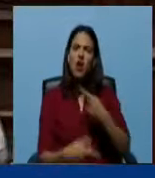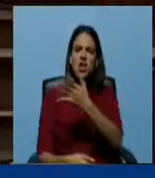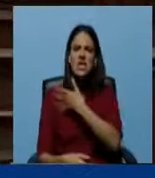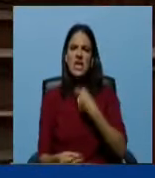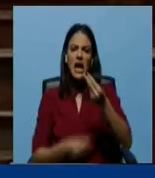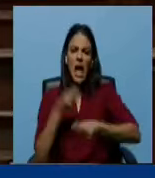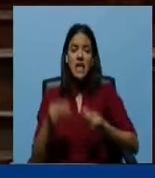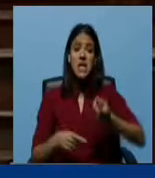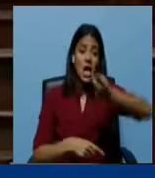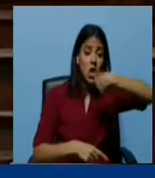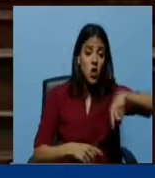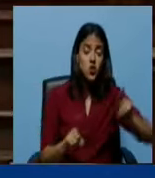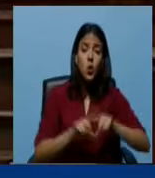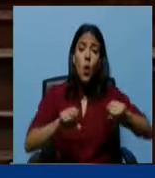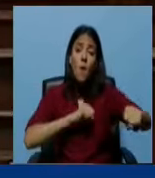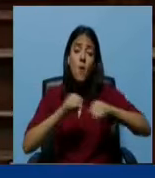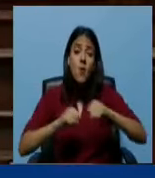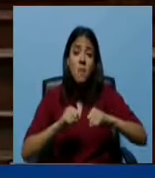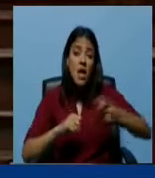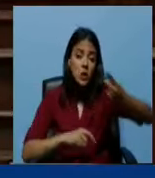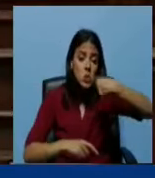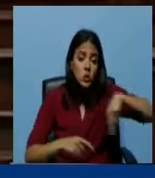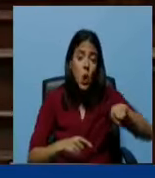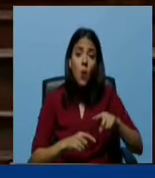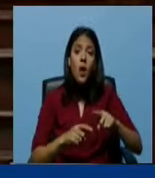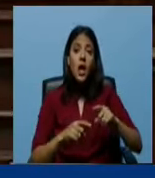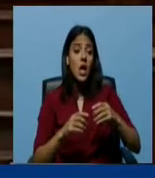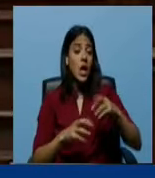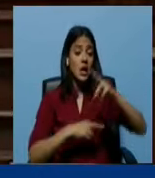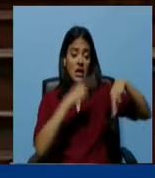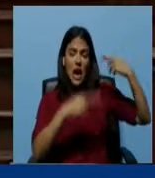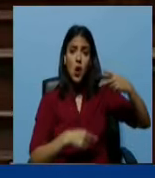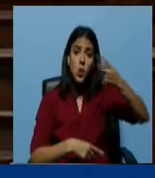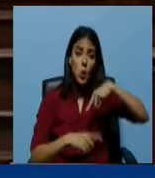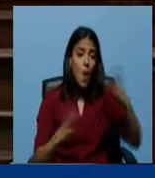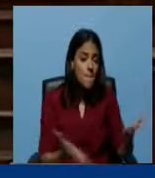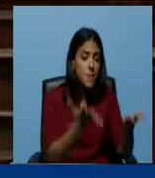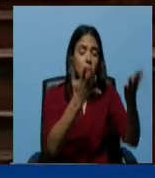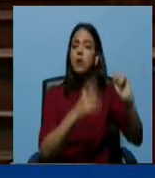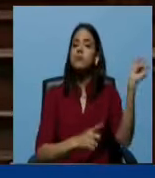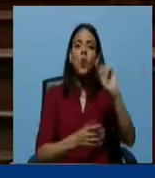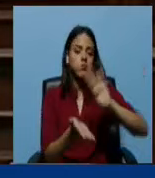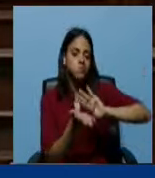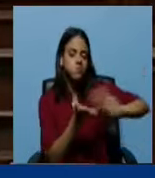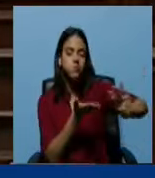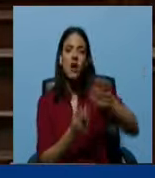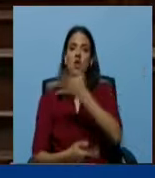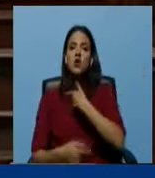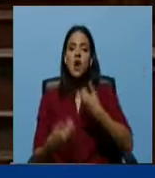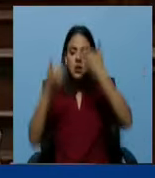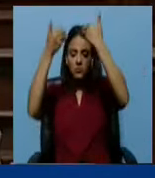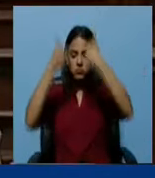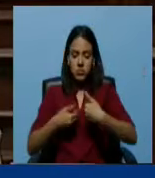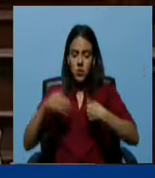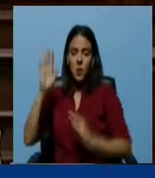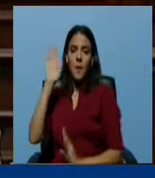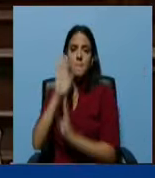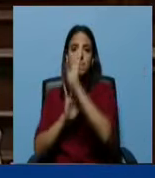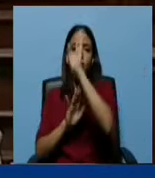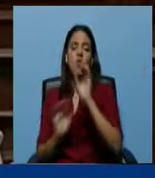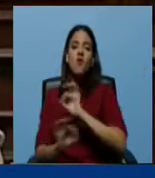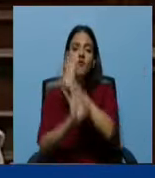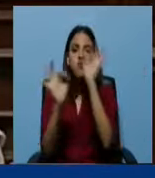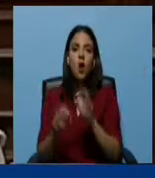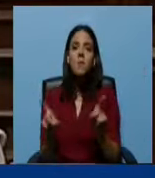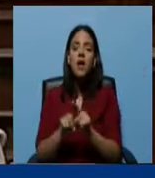hermoso colectivo en un movimiento personalista. ¿Las bases de qué? Del caudillismo.